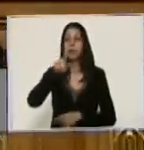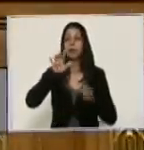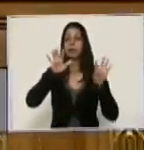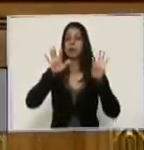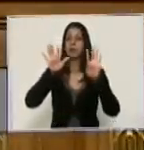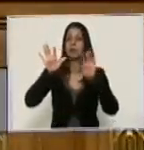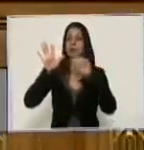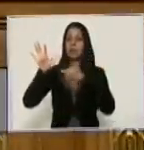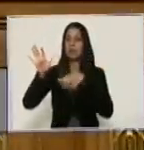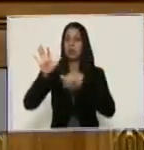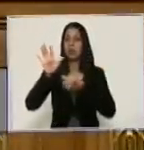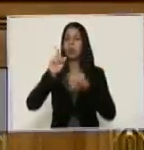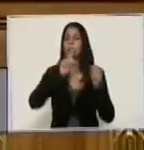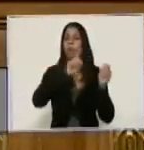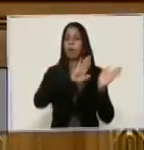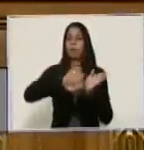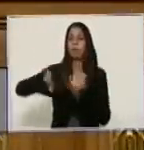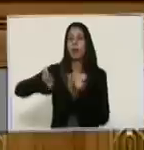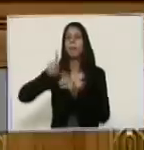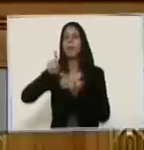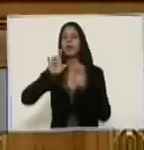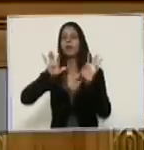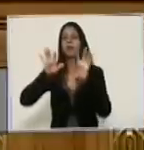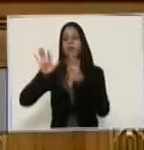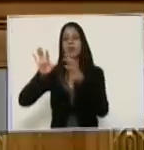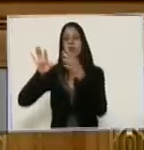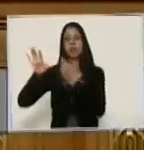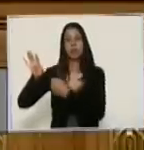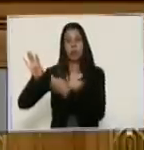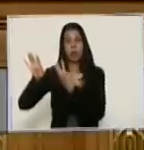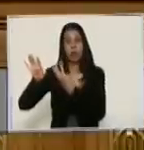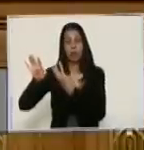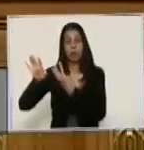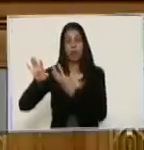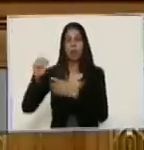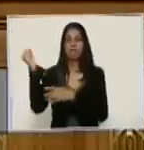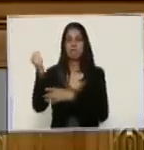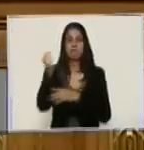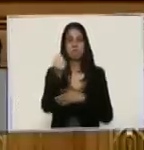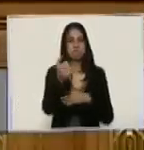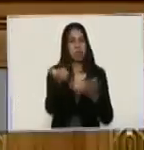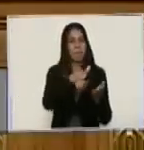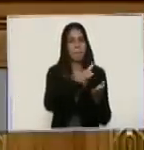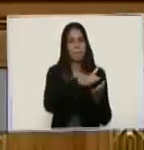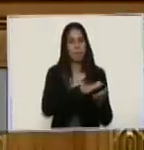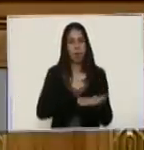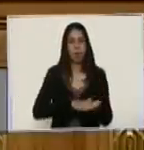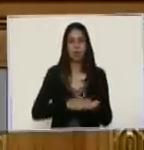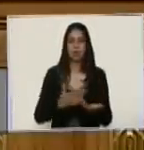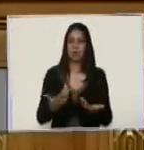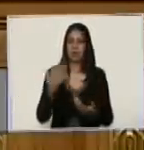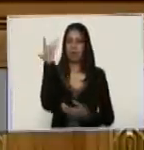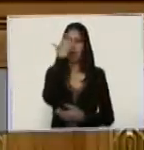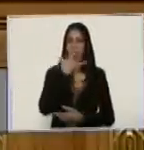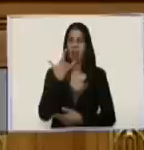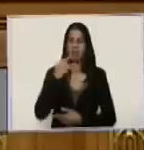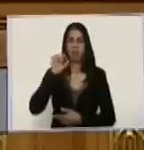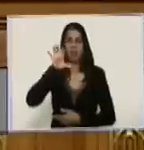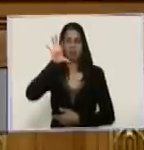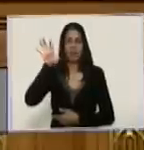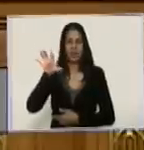y 1979, que hubo un genocidio en Camboya. Nos comparó con esos dos